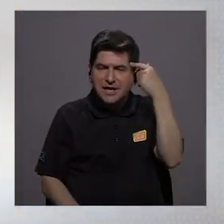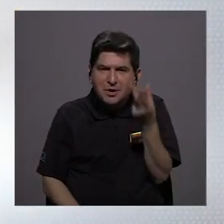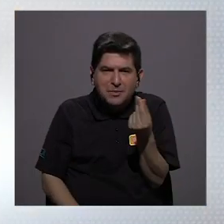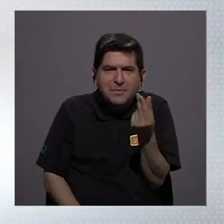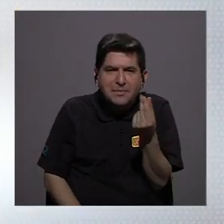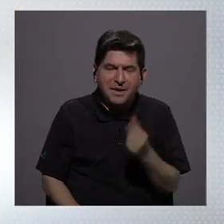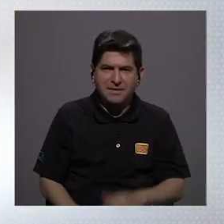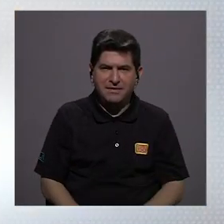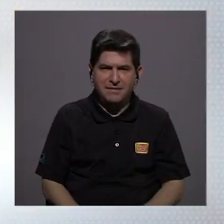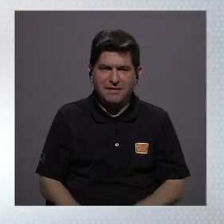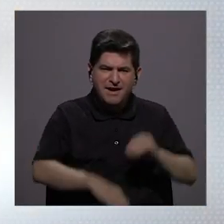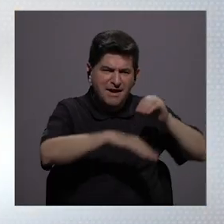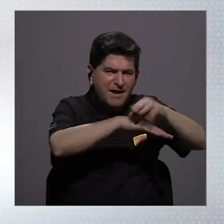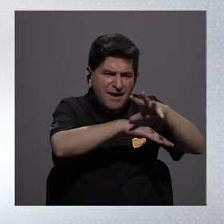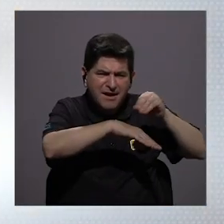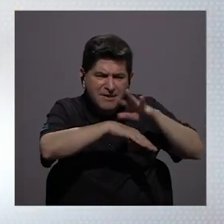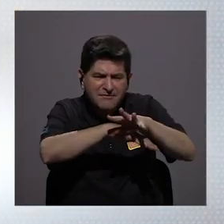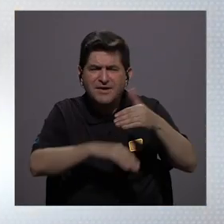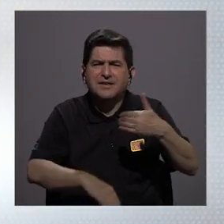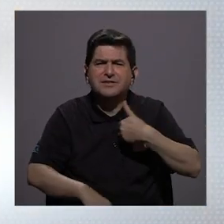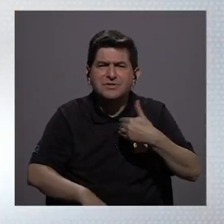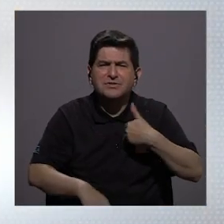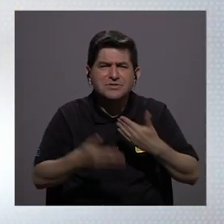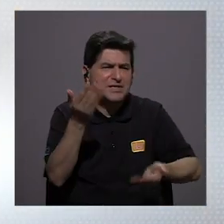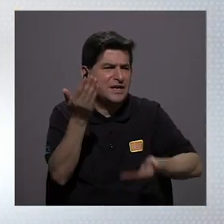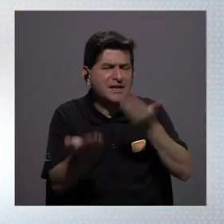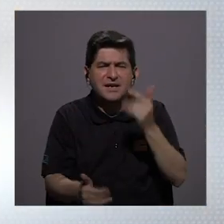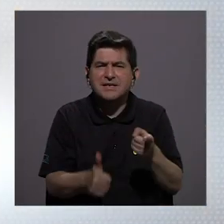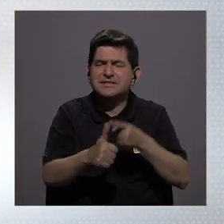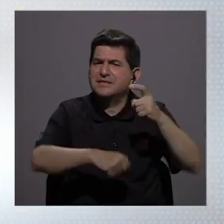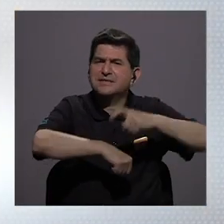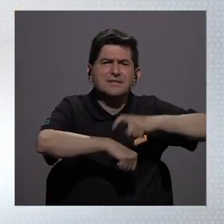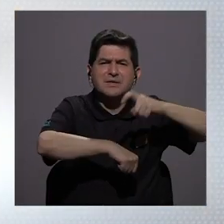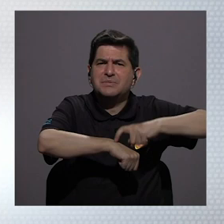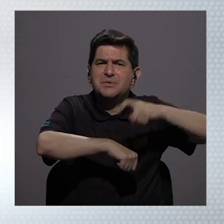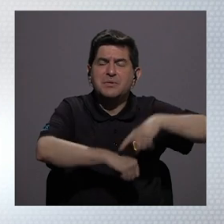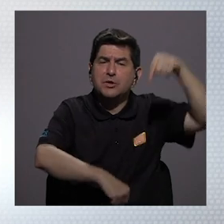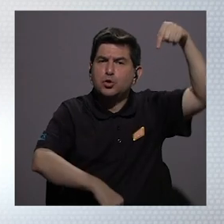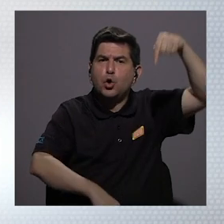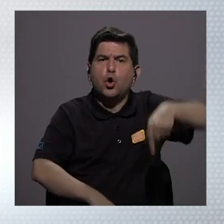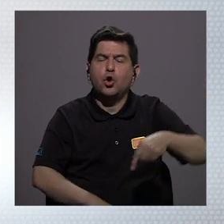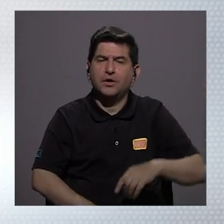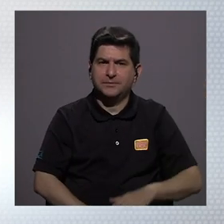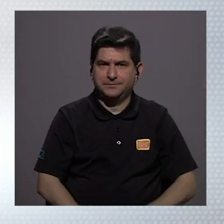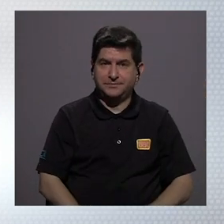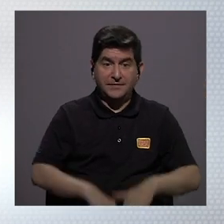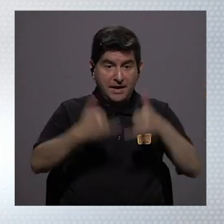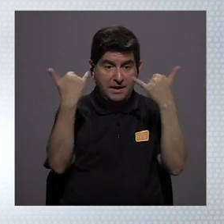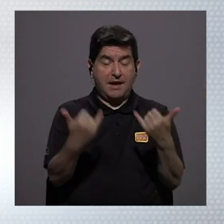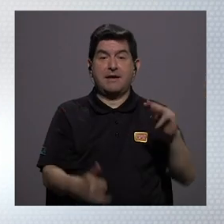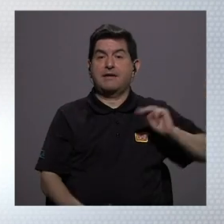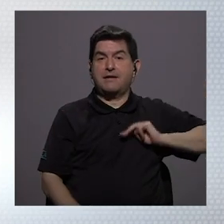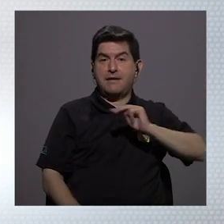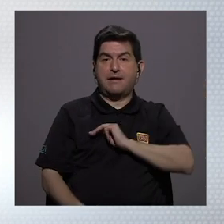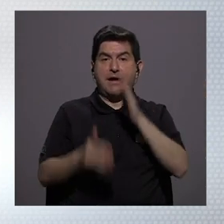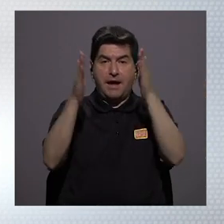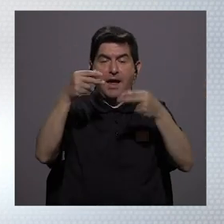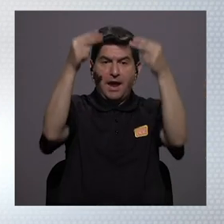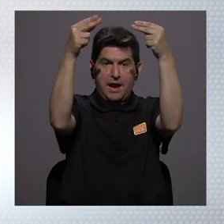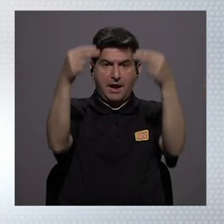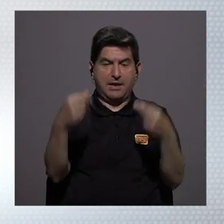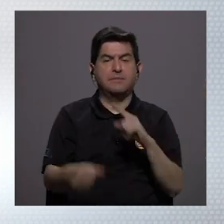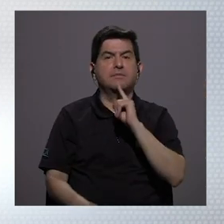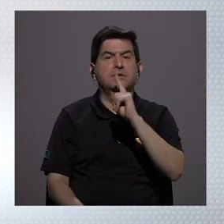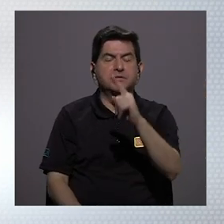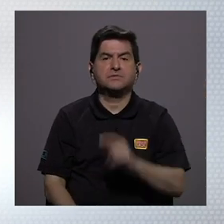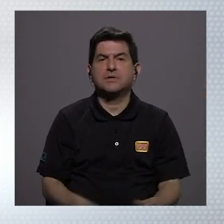¿Cuáles repercusiones tenemos así a primera mano hoy, ¿verdad? Que ya el ministro de Hacienda las ha